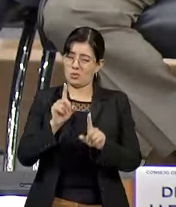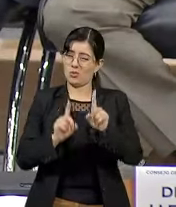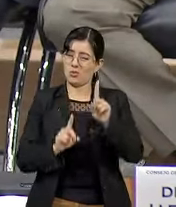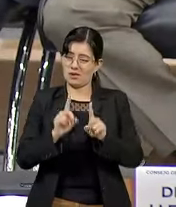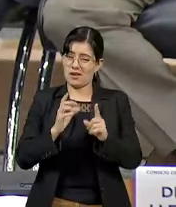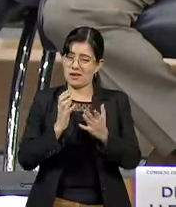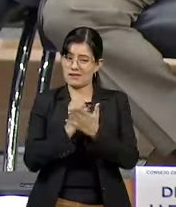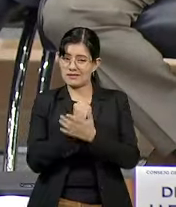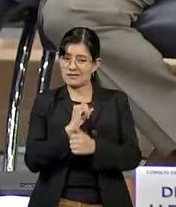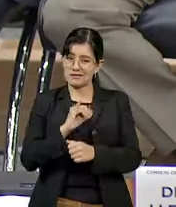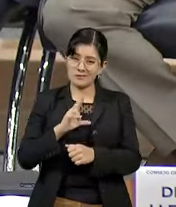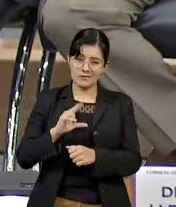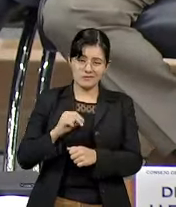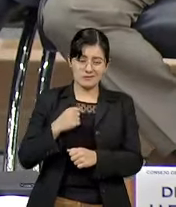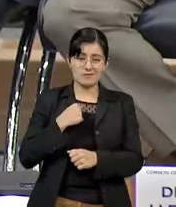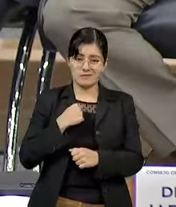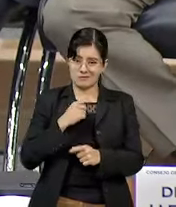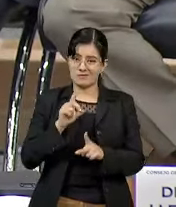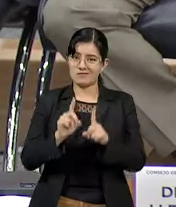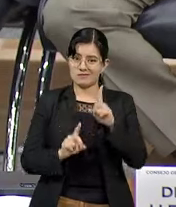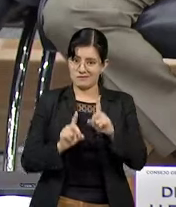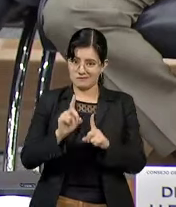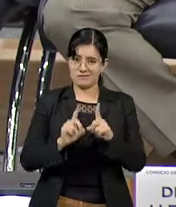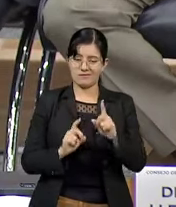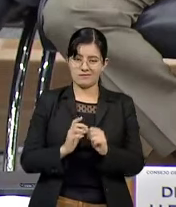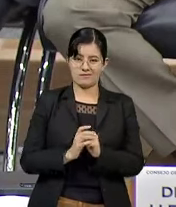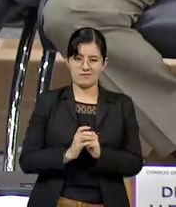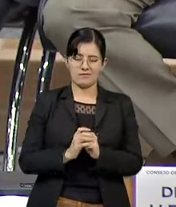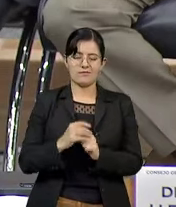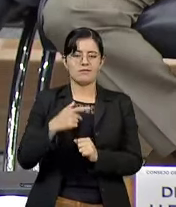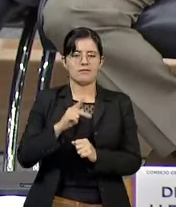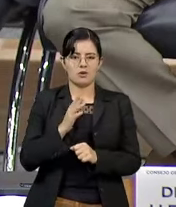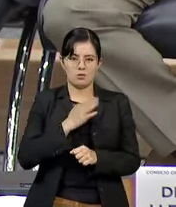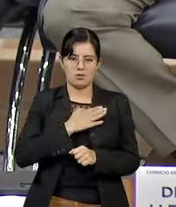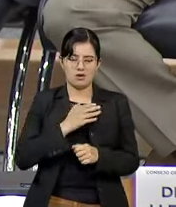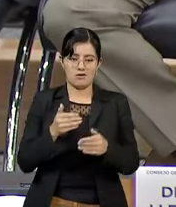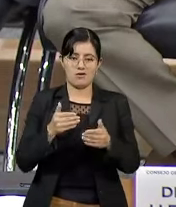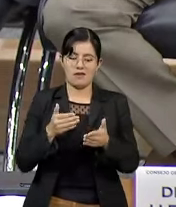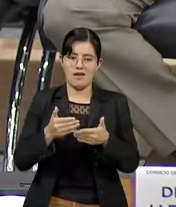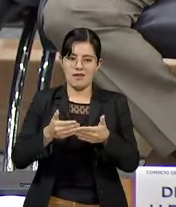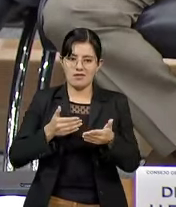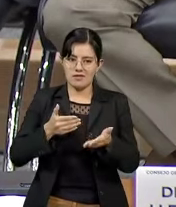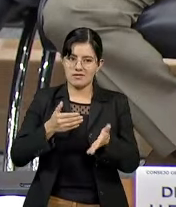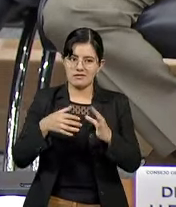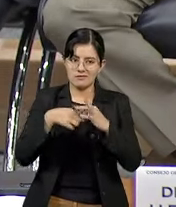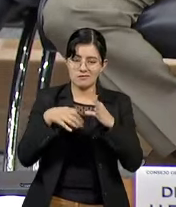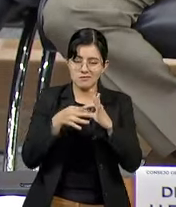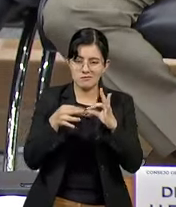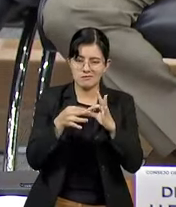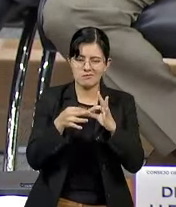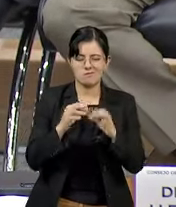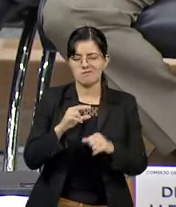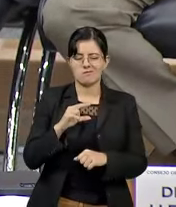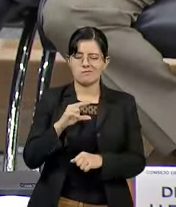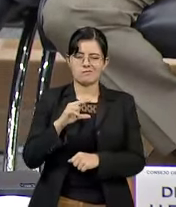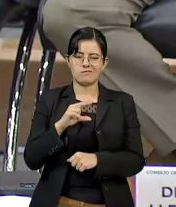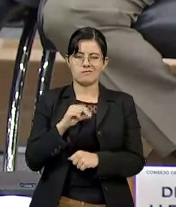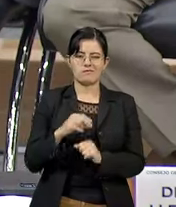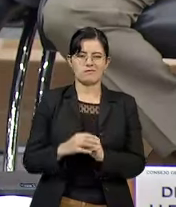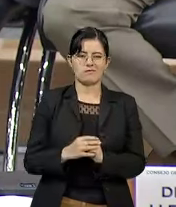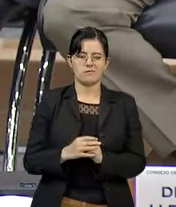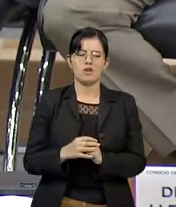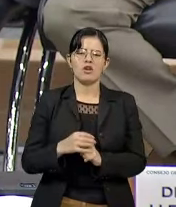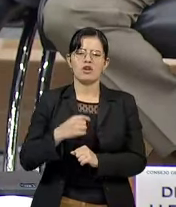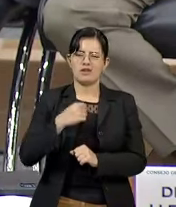ganar el debate no pero vamos yo no quiero yo no quiero adelantar absolutamente nada lo que sé es